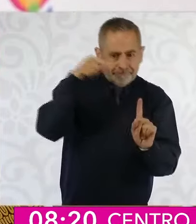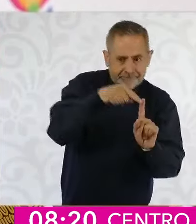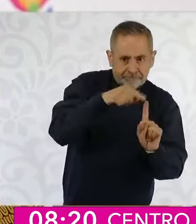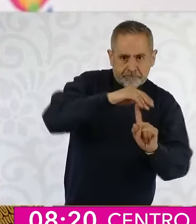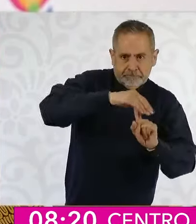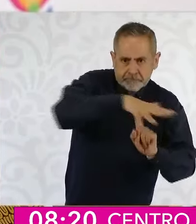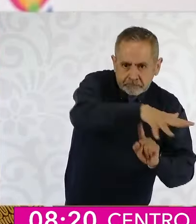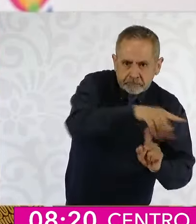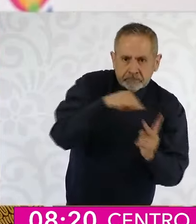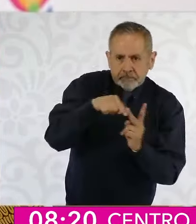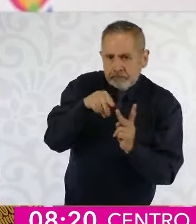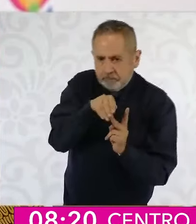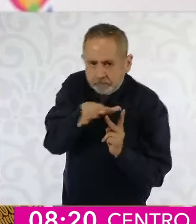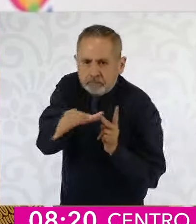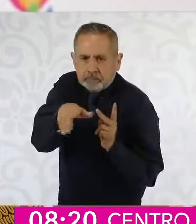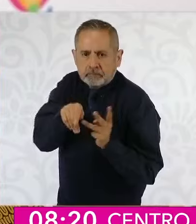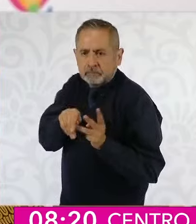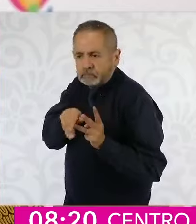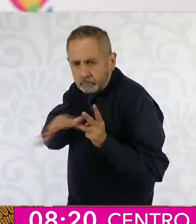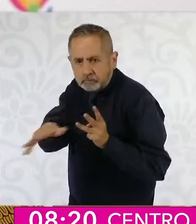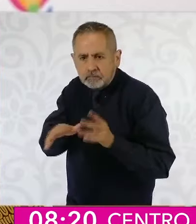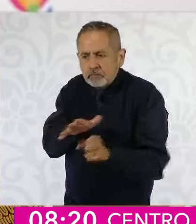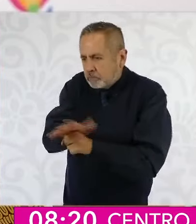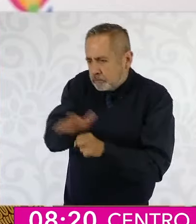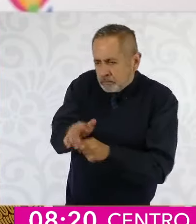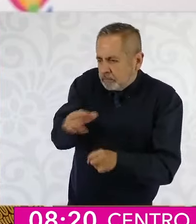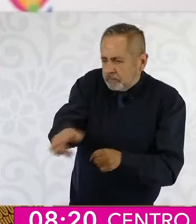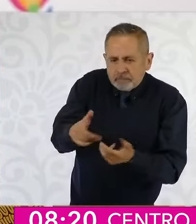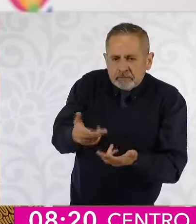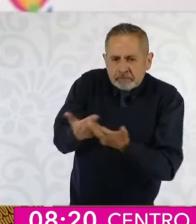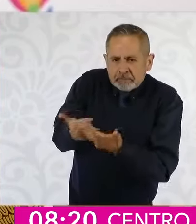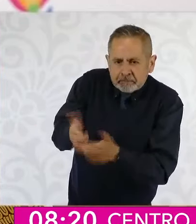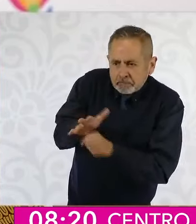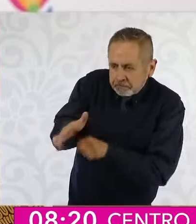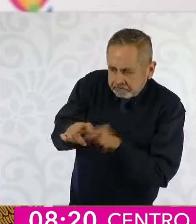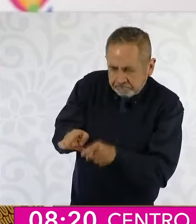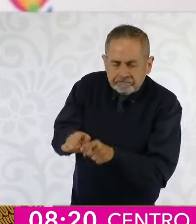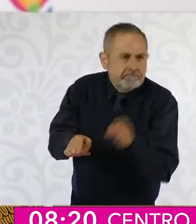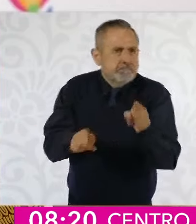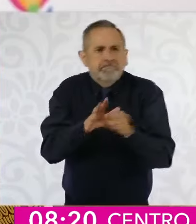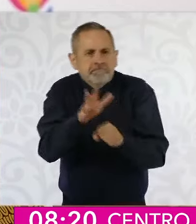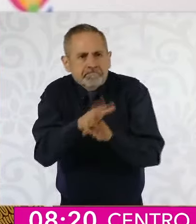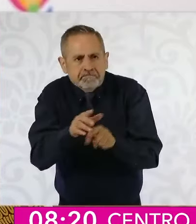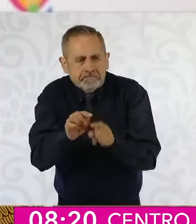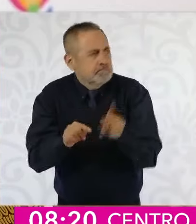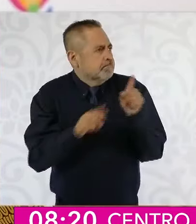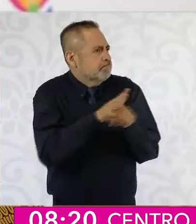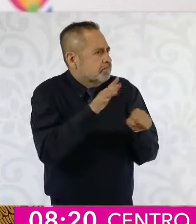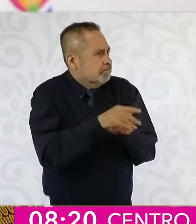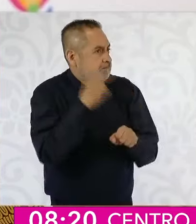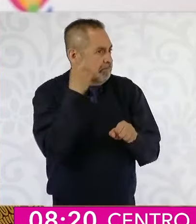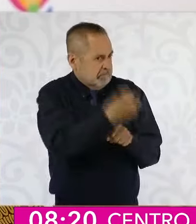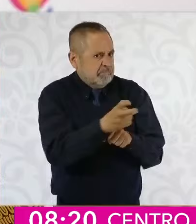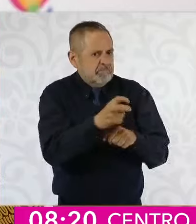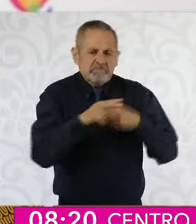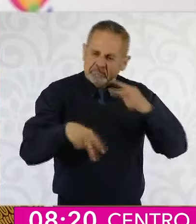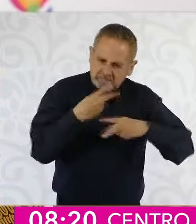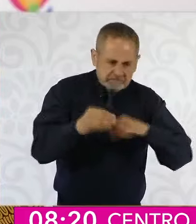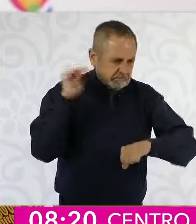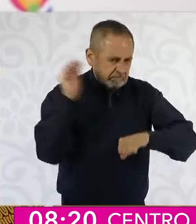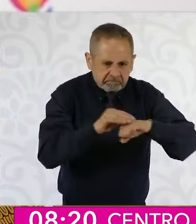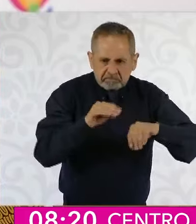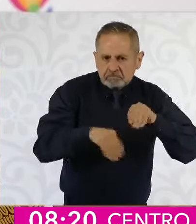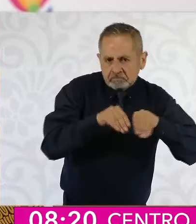sus vocaciones productivas, de los recursos naturales que tienen, de la infraestructura que vamos a desarrollar, de